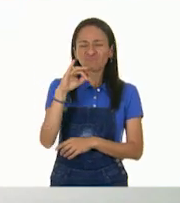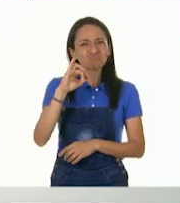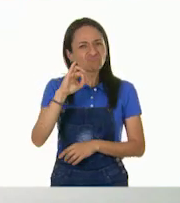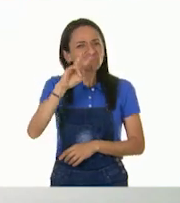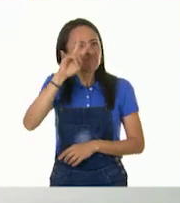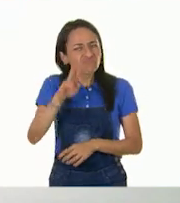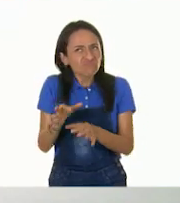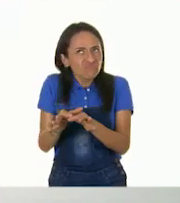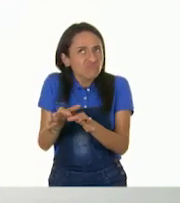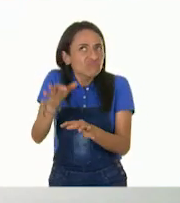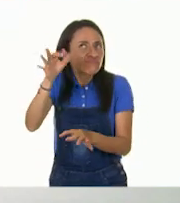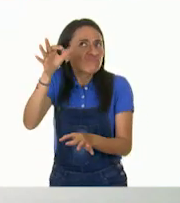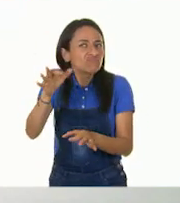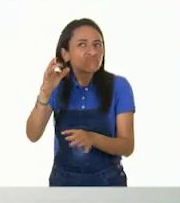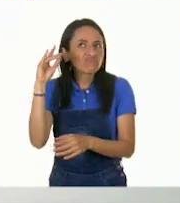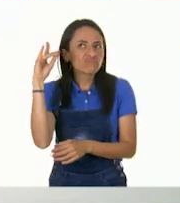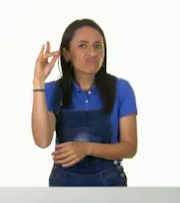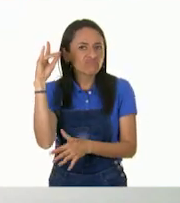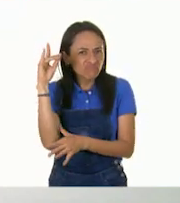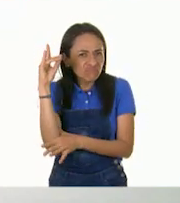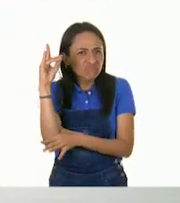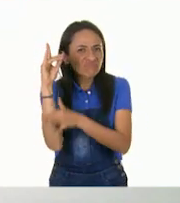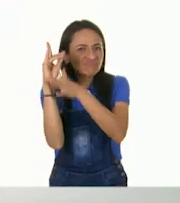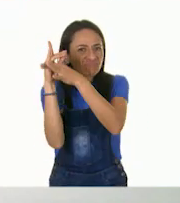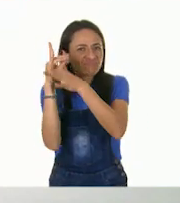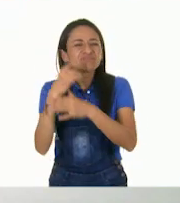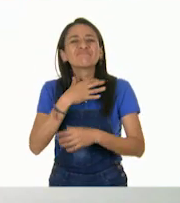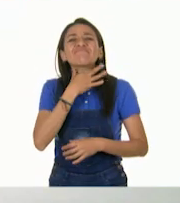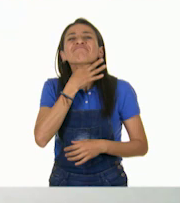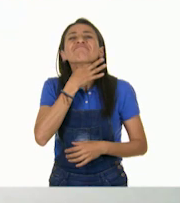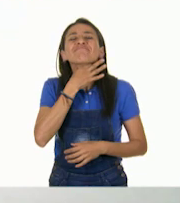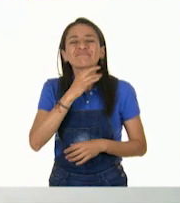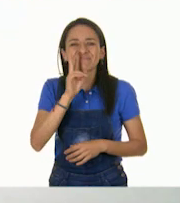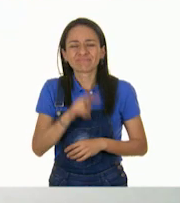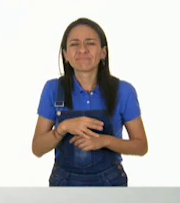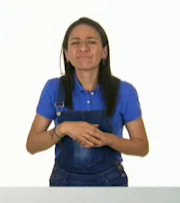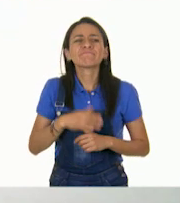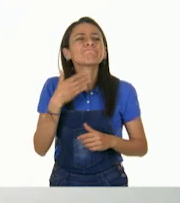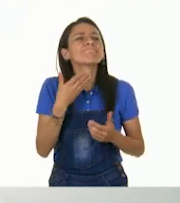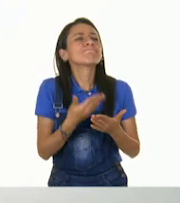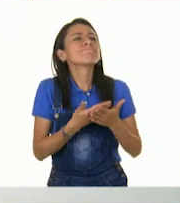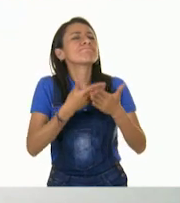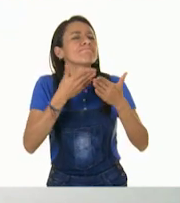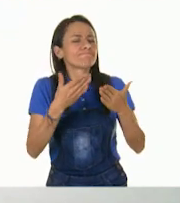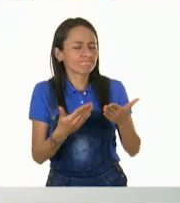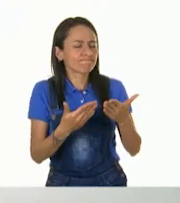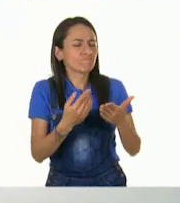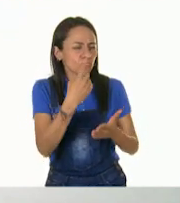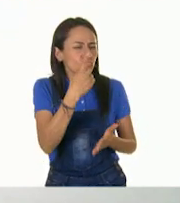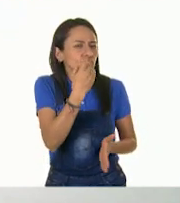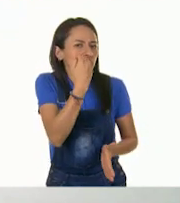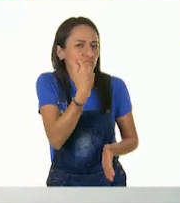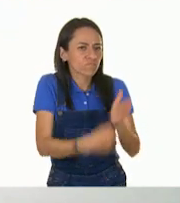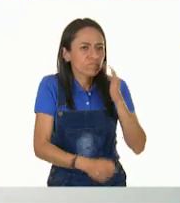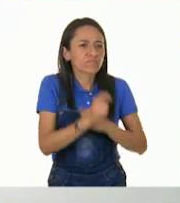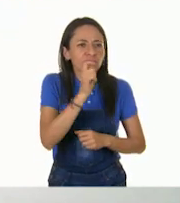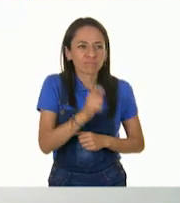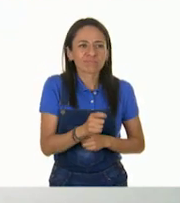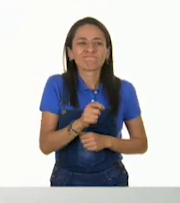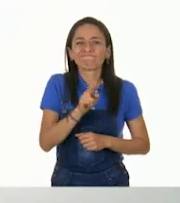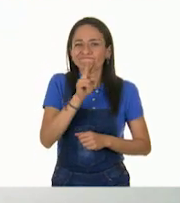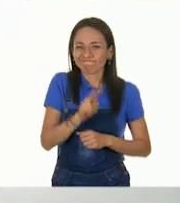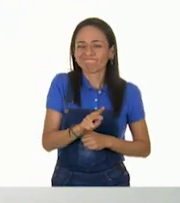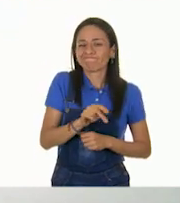ahora aquí el objeto que falta está lejos de ti así que